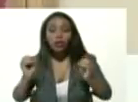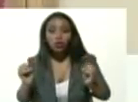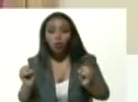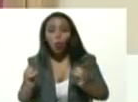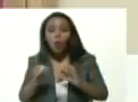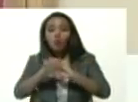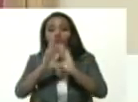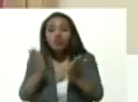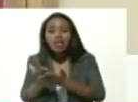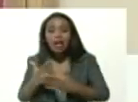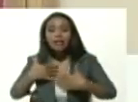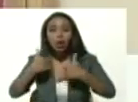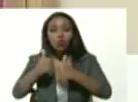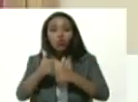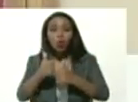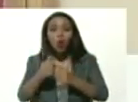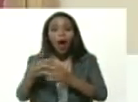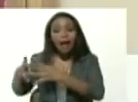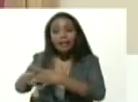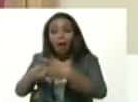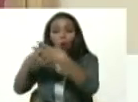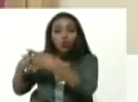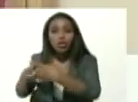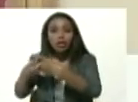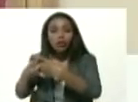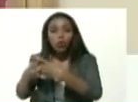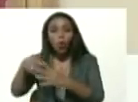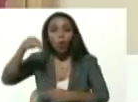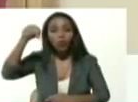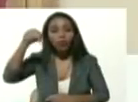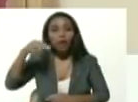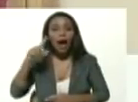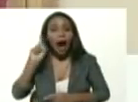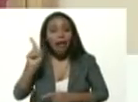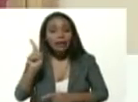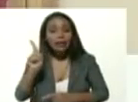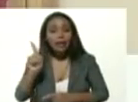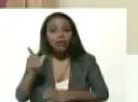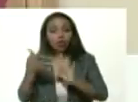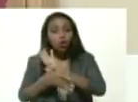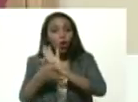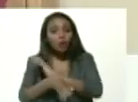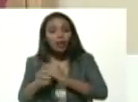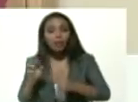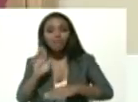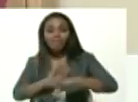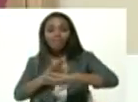Salud, los Estados Unidos de Norteamérica. Se reportan